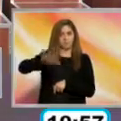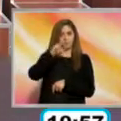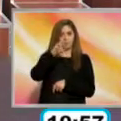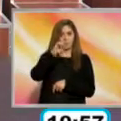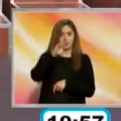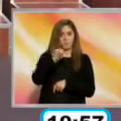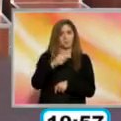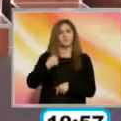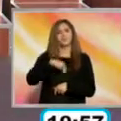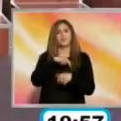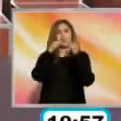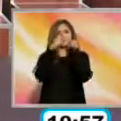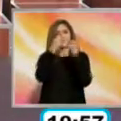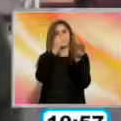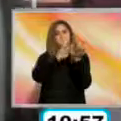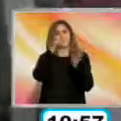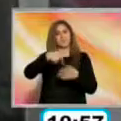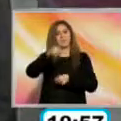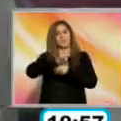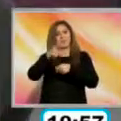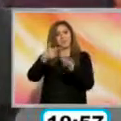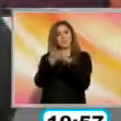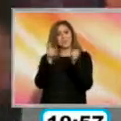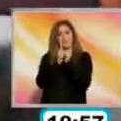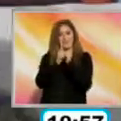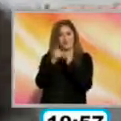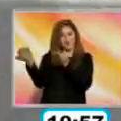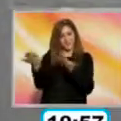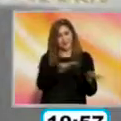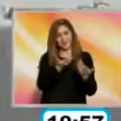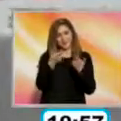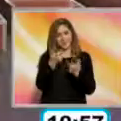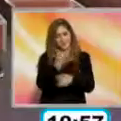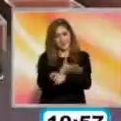Muy bien, el aplauso para The Bold Age que estuvieron con nosotros. Adelante, compañeros. Que este fue